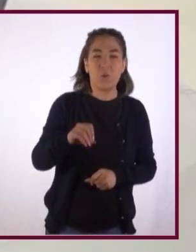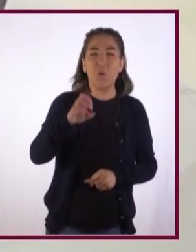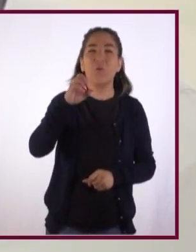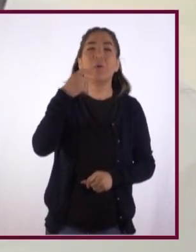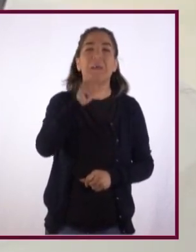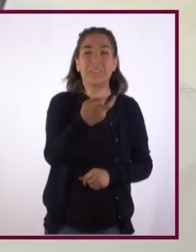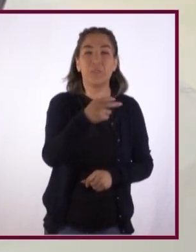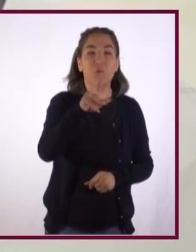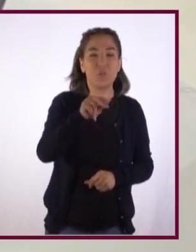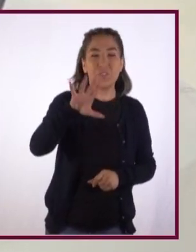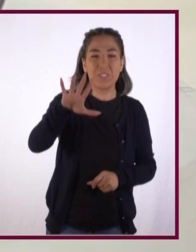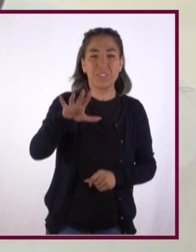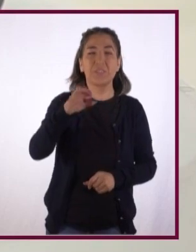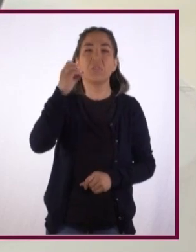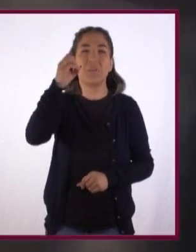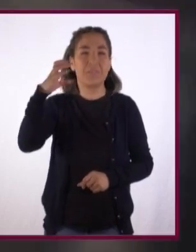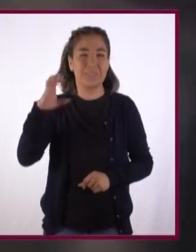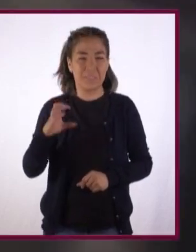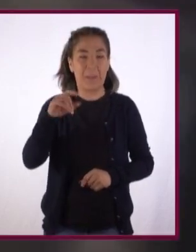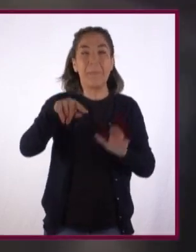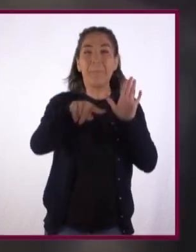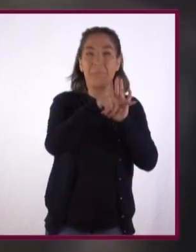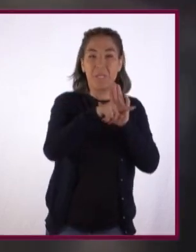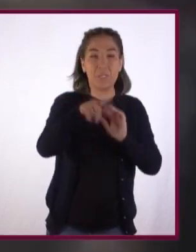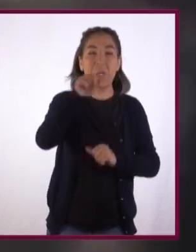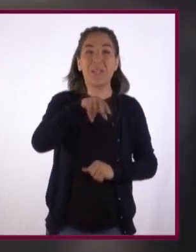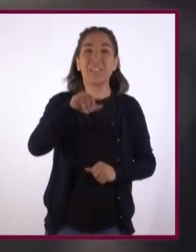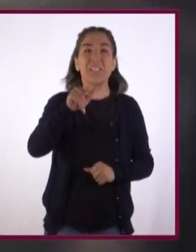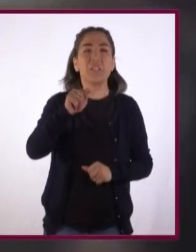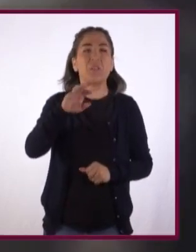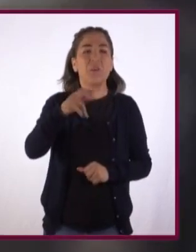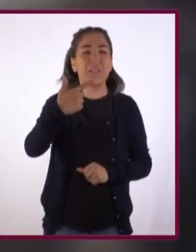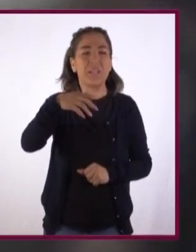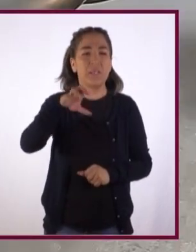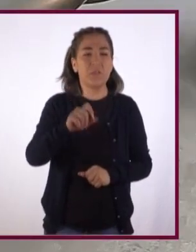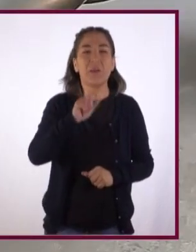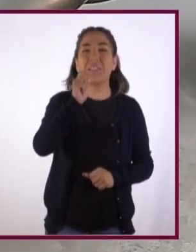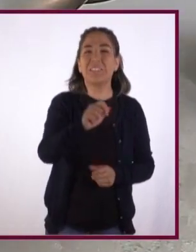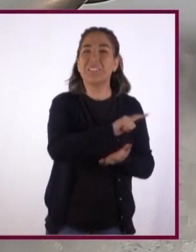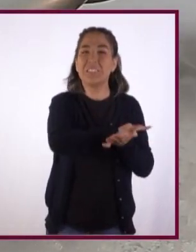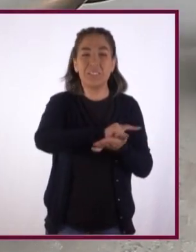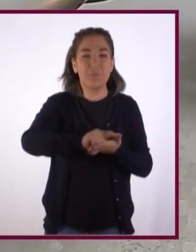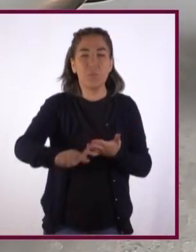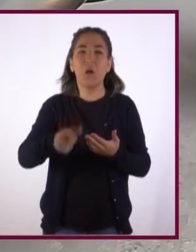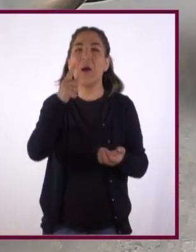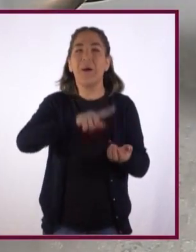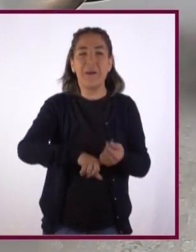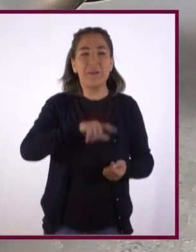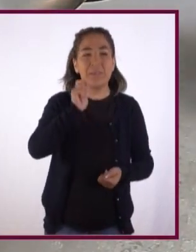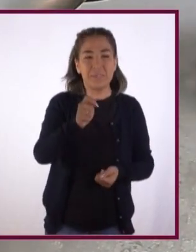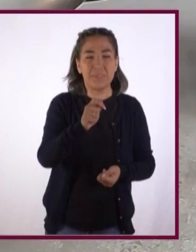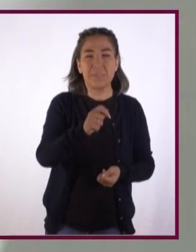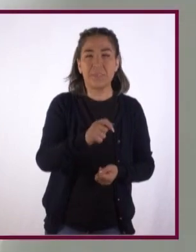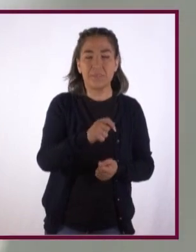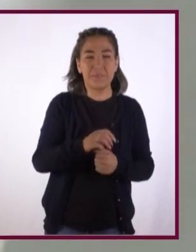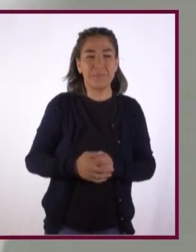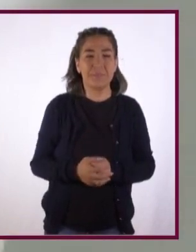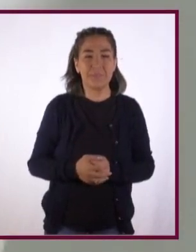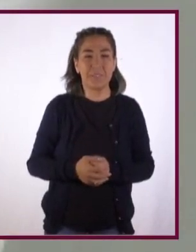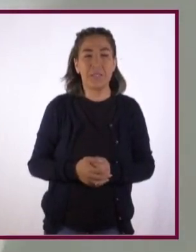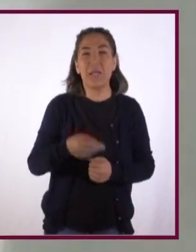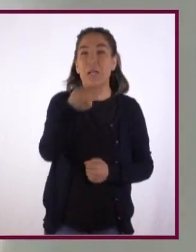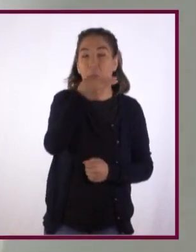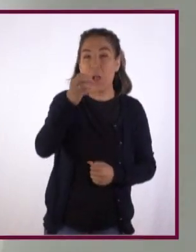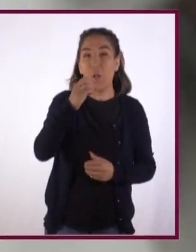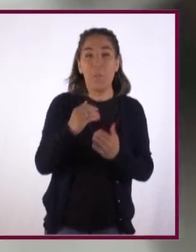menos 85 grados centígrados. Por su parte, el nitrógeno líquido es nitrógeno puro en estado líquido, a una